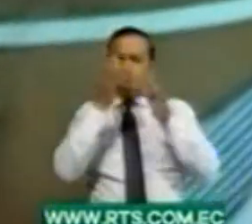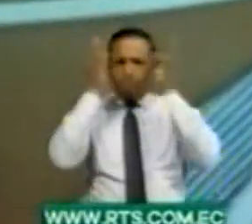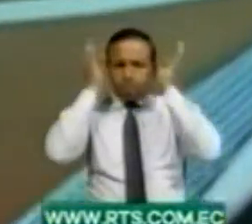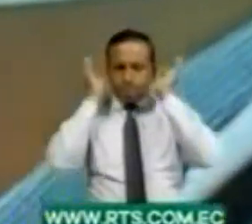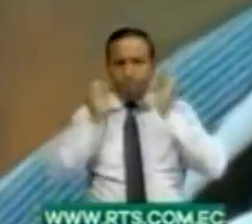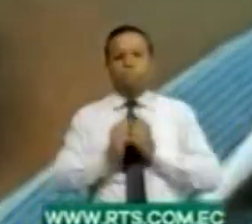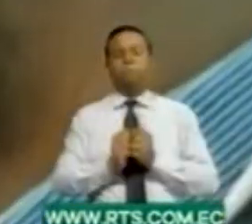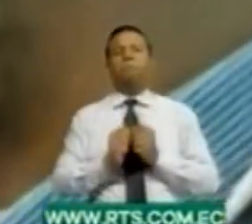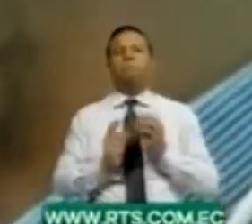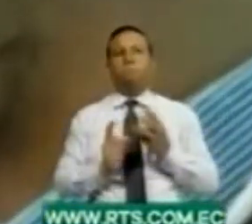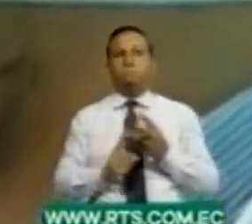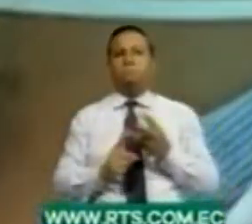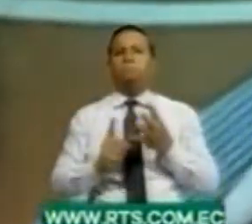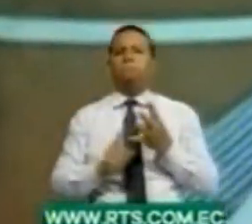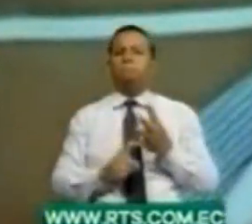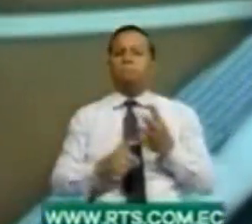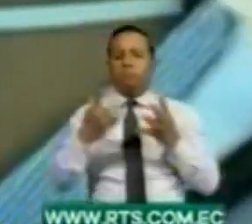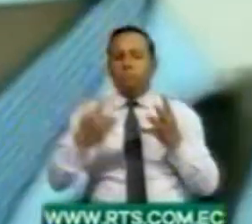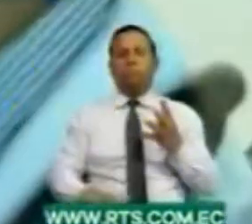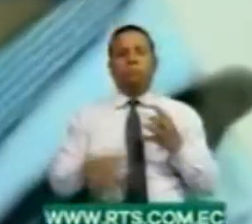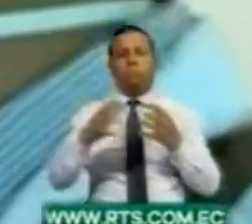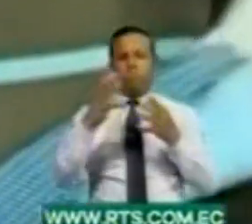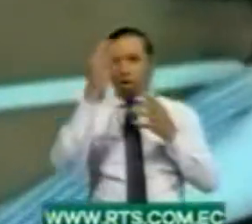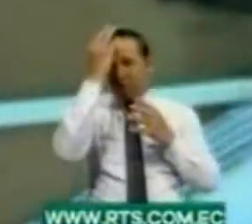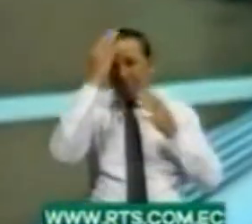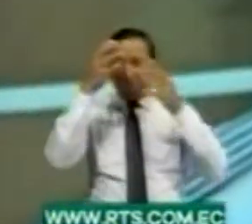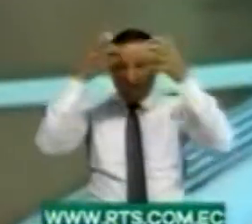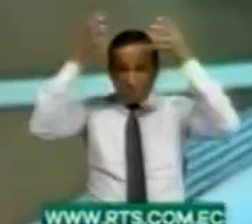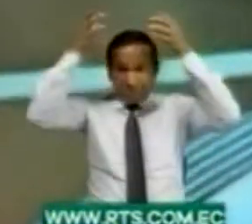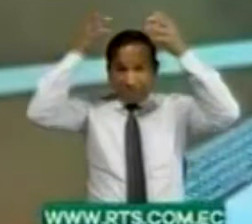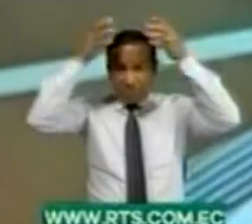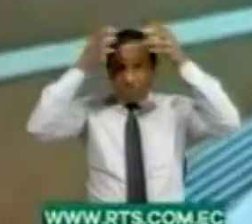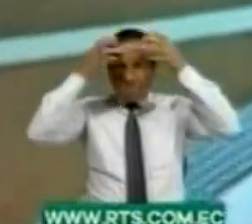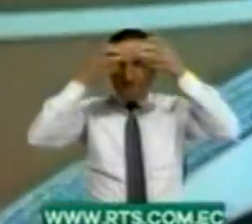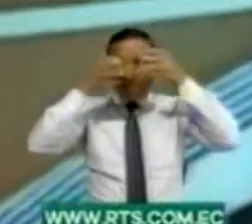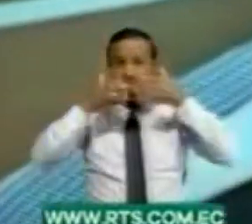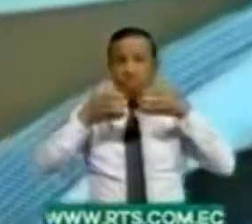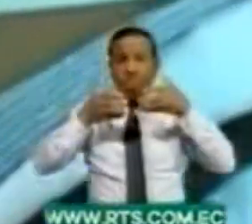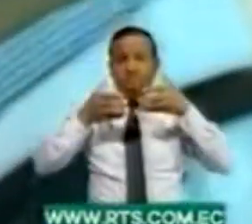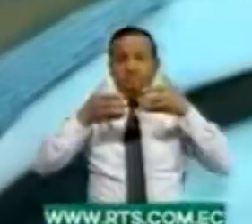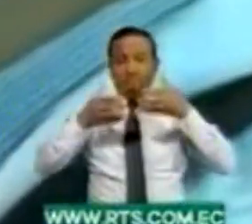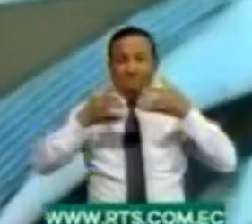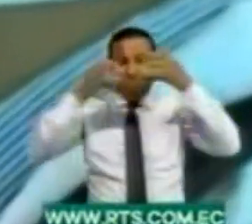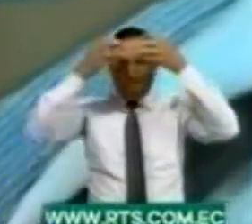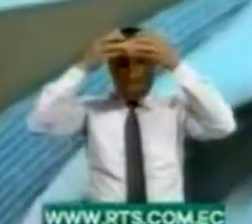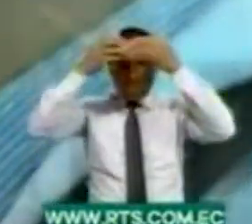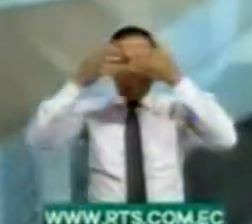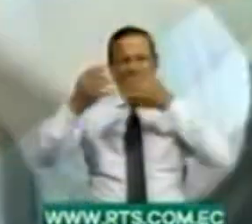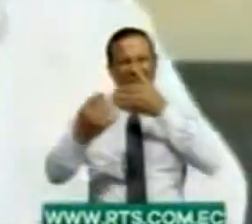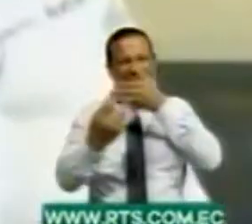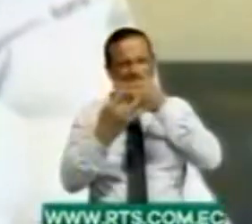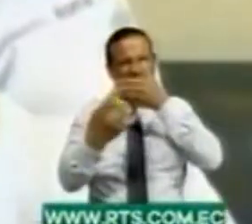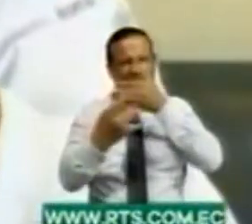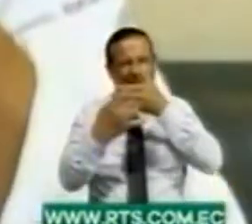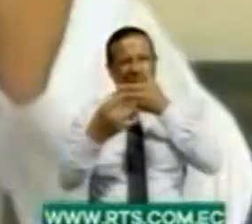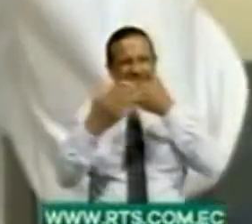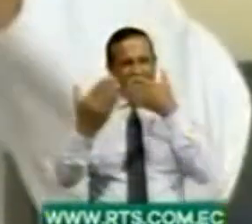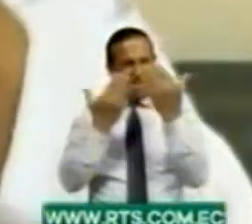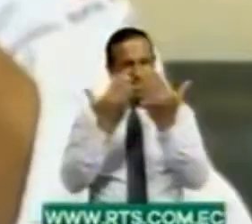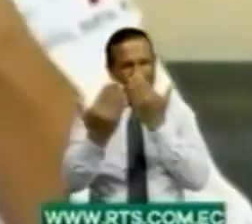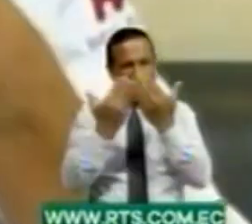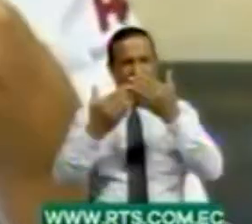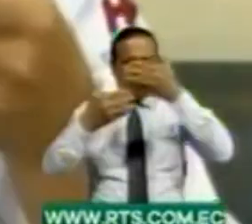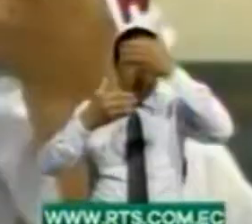lo que se llama protección facial es decir tener una película que se llama escudo facial que cubre la